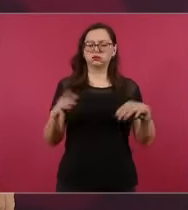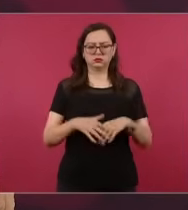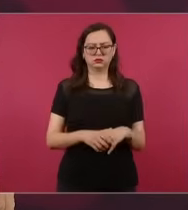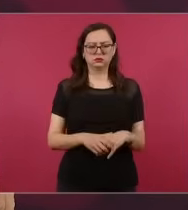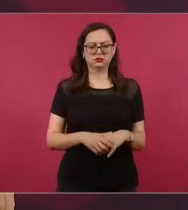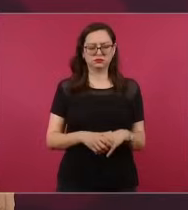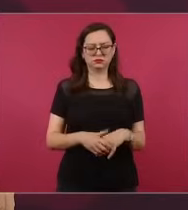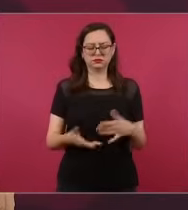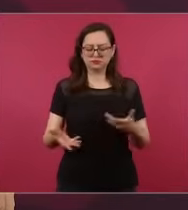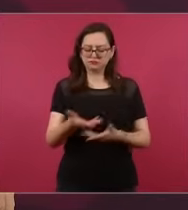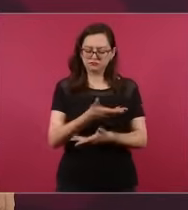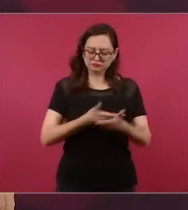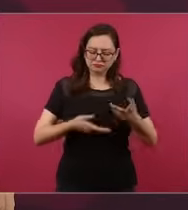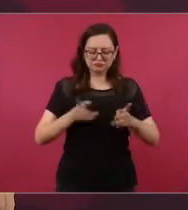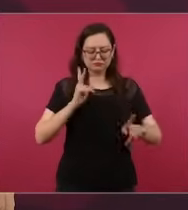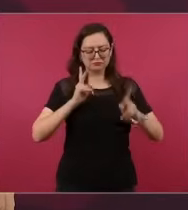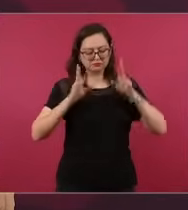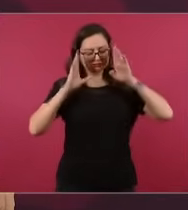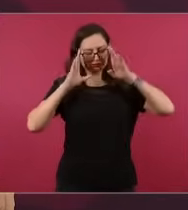y hablar de esto.